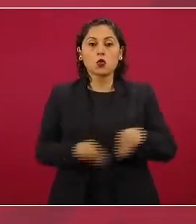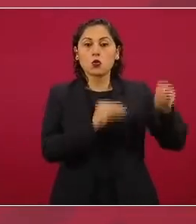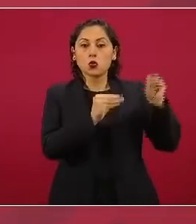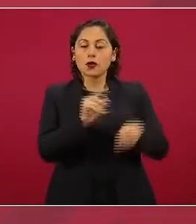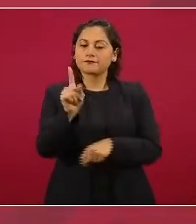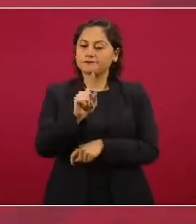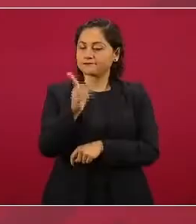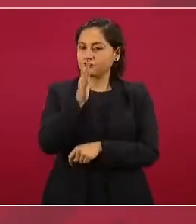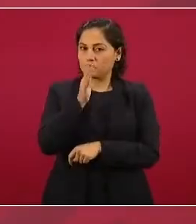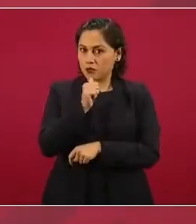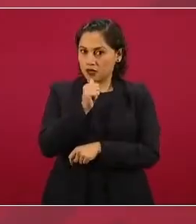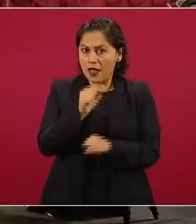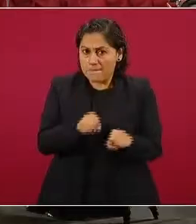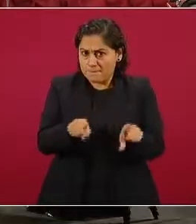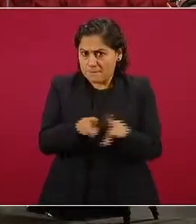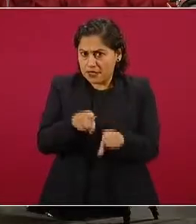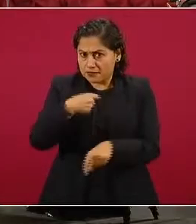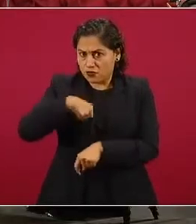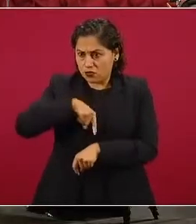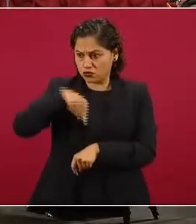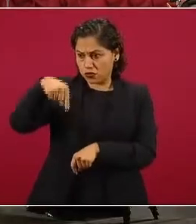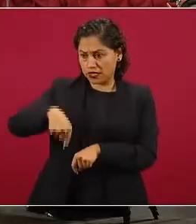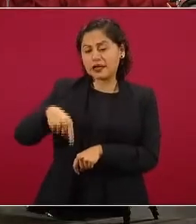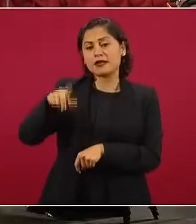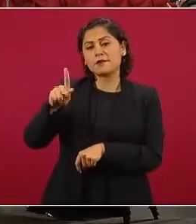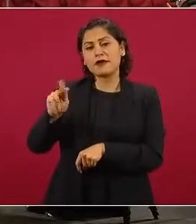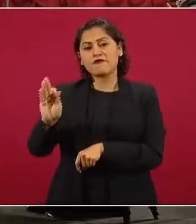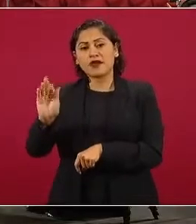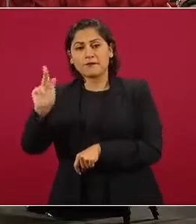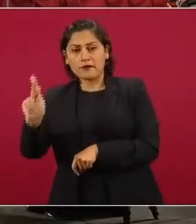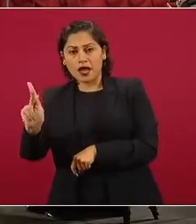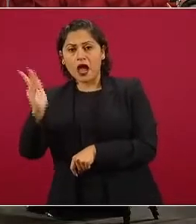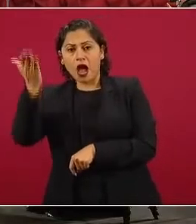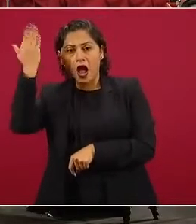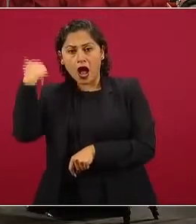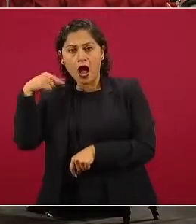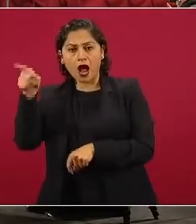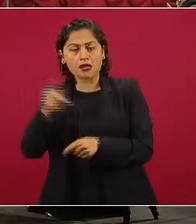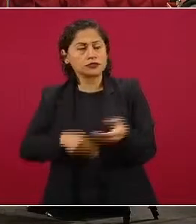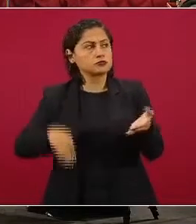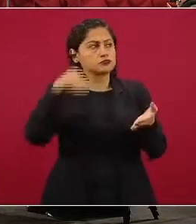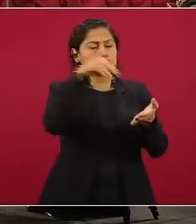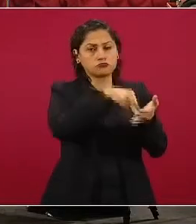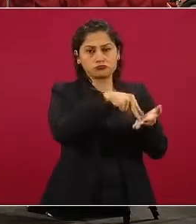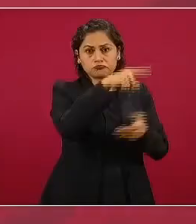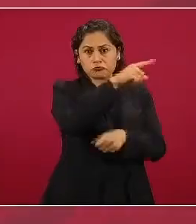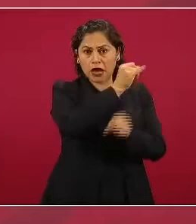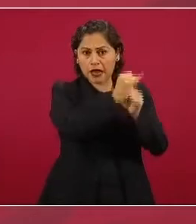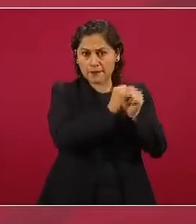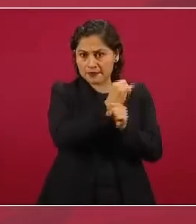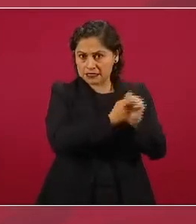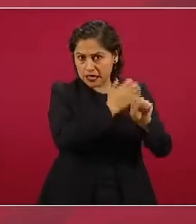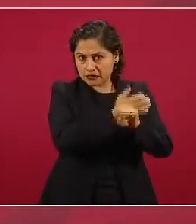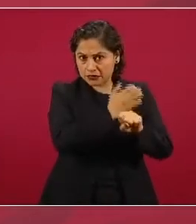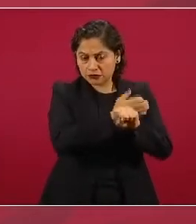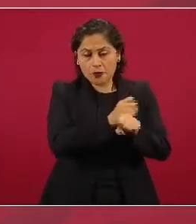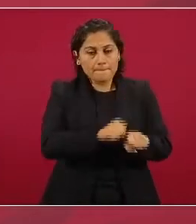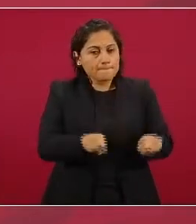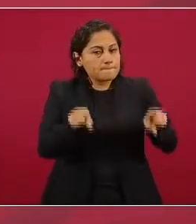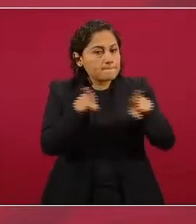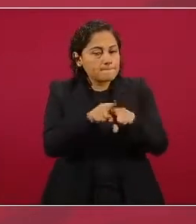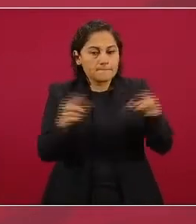diferentes corporaciones, de la Policía Federal, en su caso cuando la hubo, o de las agencias de investigación mexicanas. Tienen el